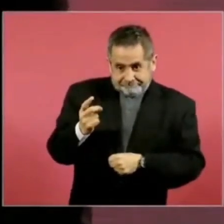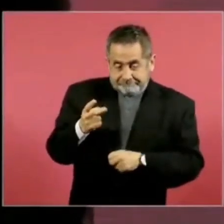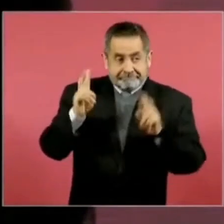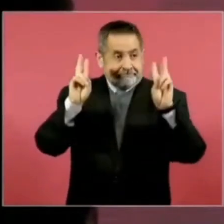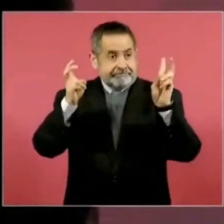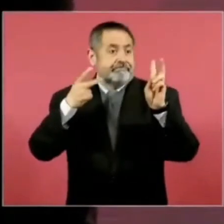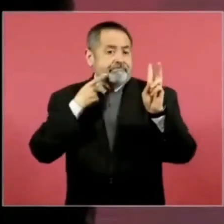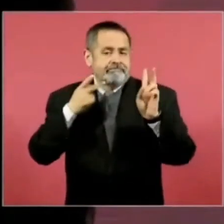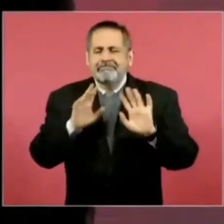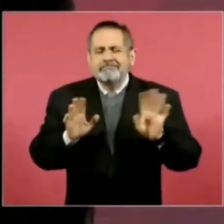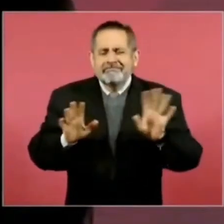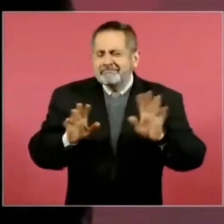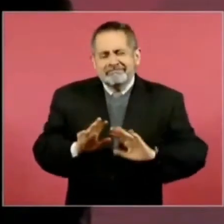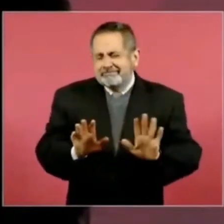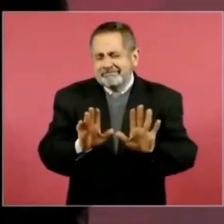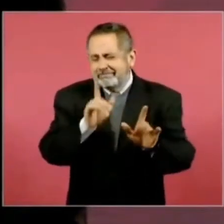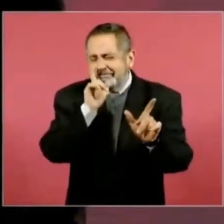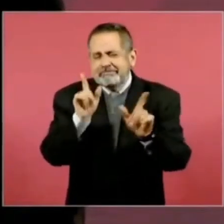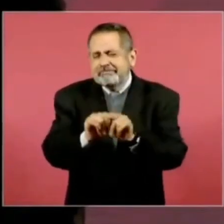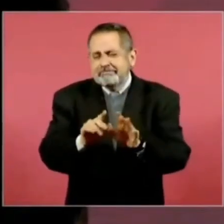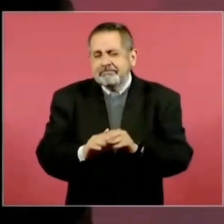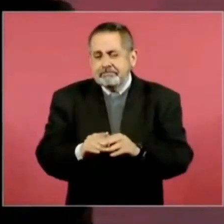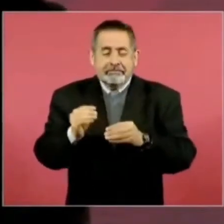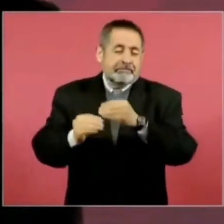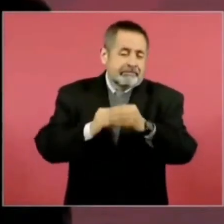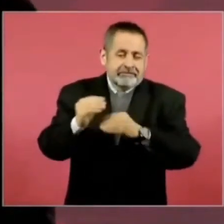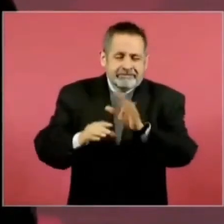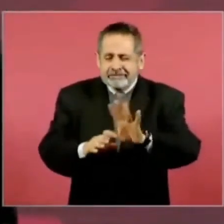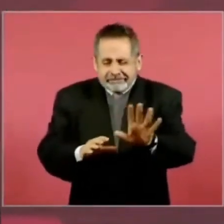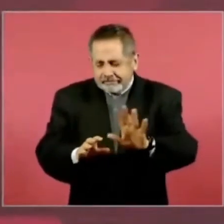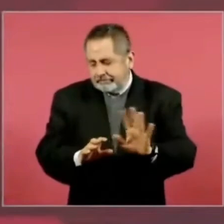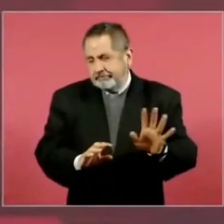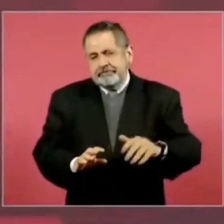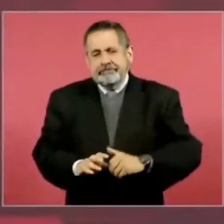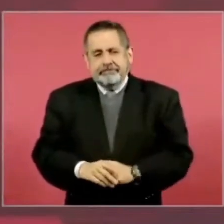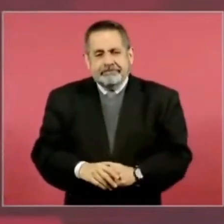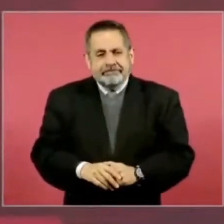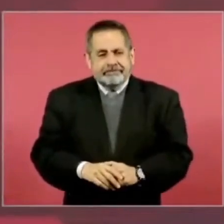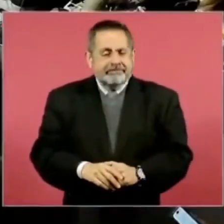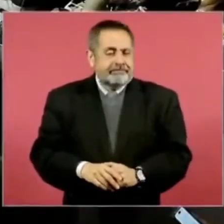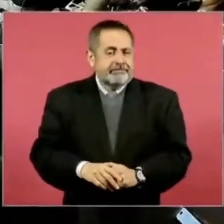Y no pelearnos. Ya se están muy